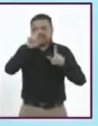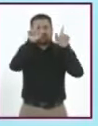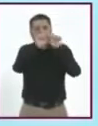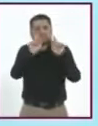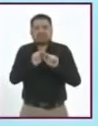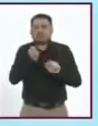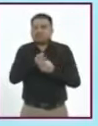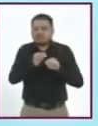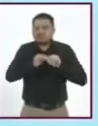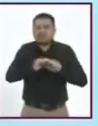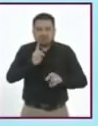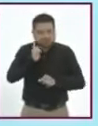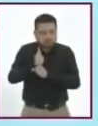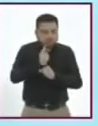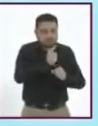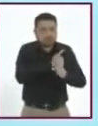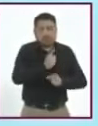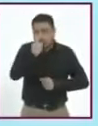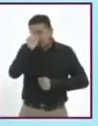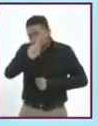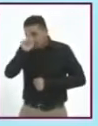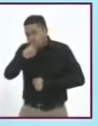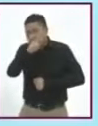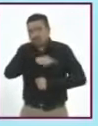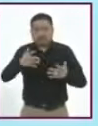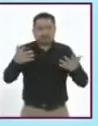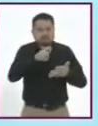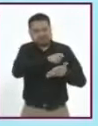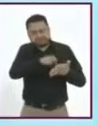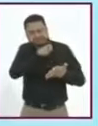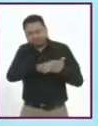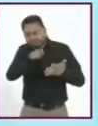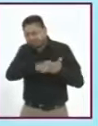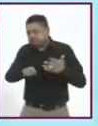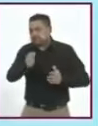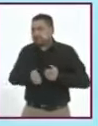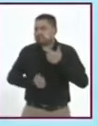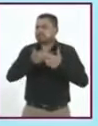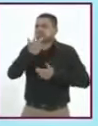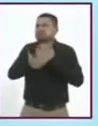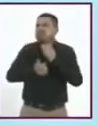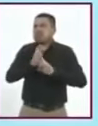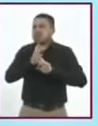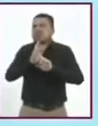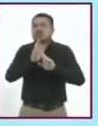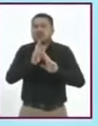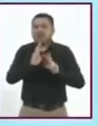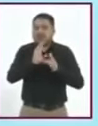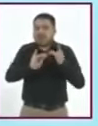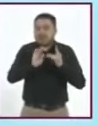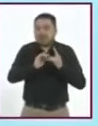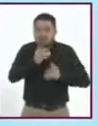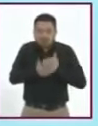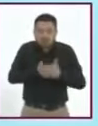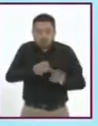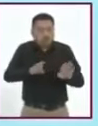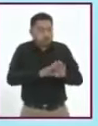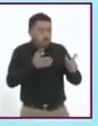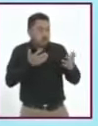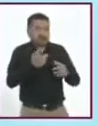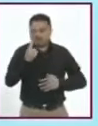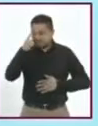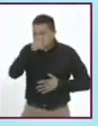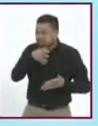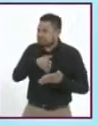sistematizar la información encontrada, se recomienda elaborar un guión de resultados donde den cuenta de los pasos que siguieron, qué